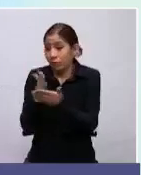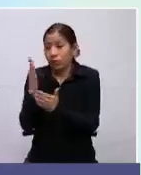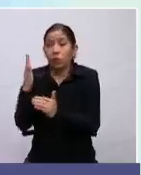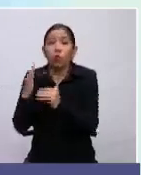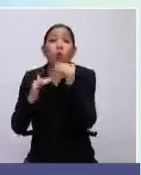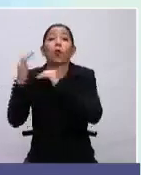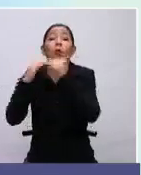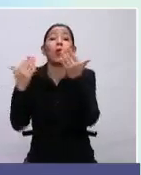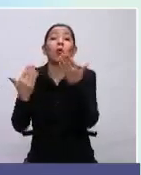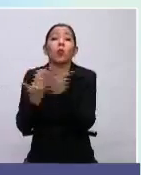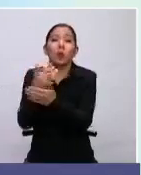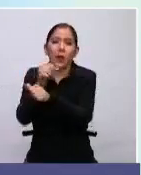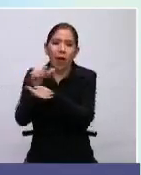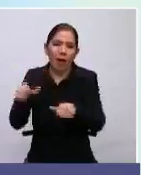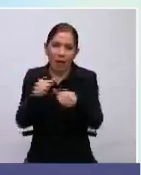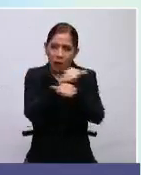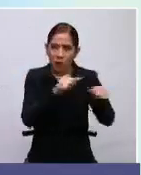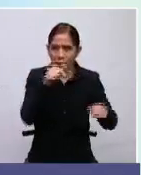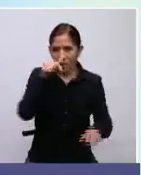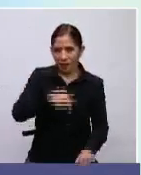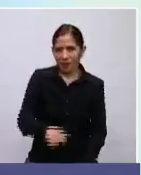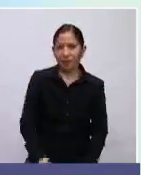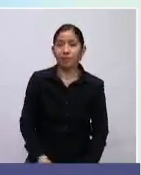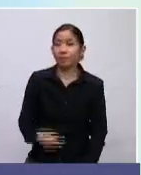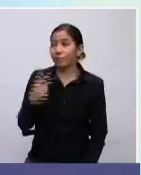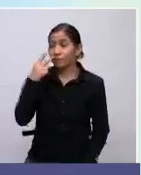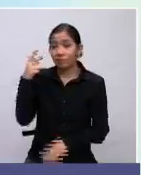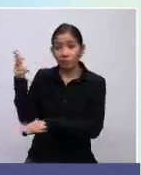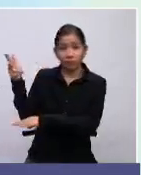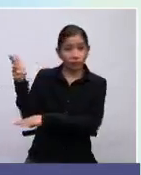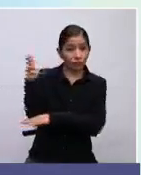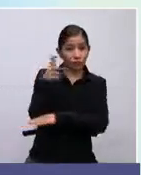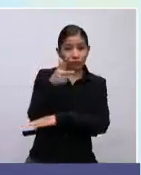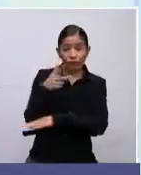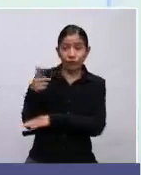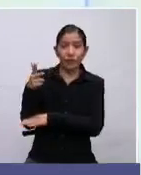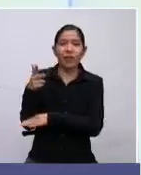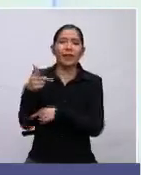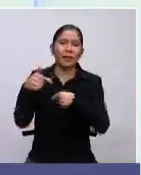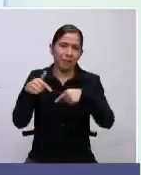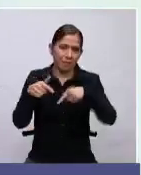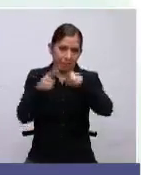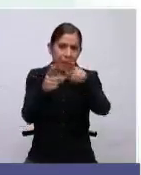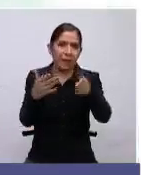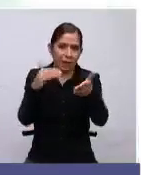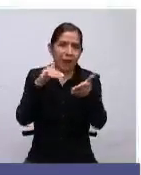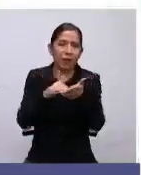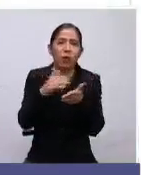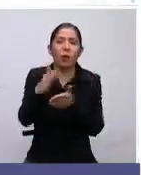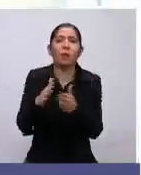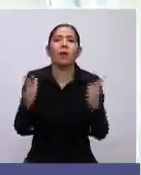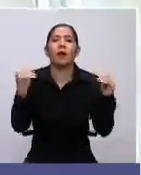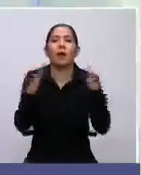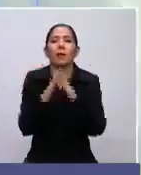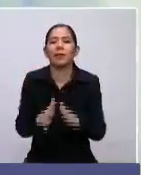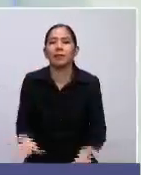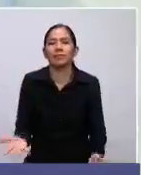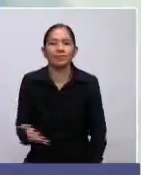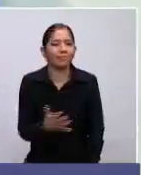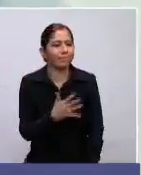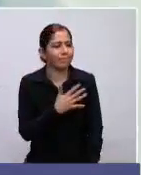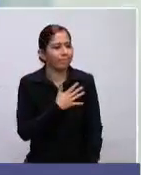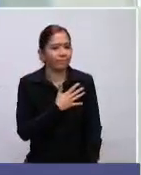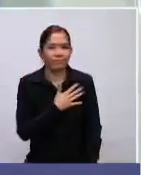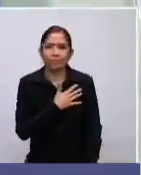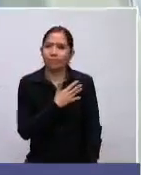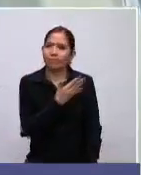construcción de nuevas aulas en esta unidad educativa. Con este panorama, estas imágenes, volvemos a este estudio. Es contigo, Lorena. Qué pena, María, que se esté